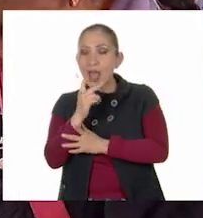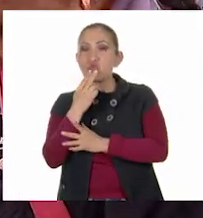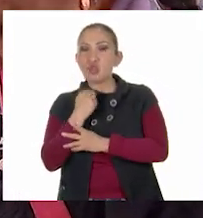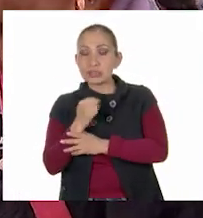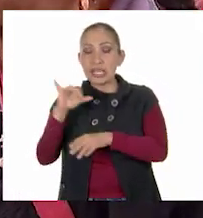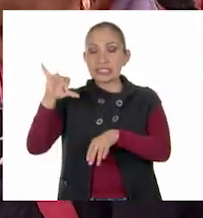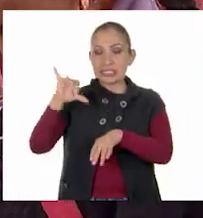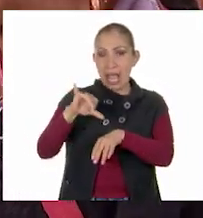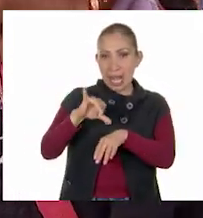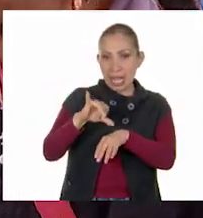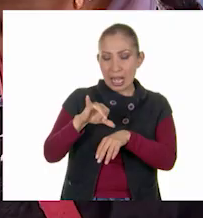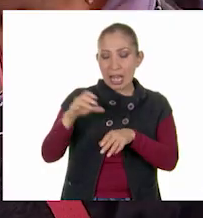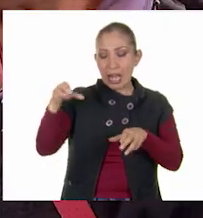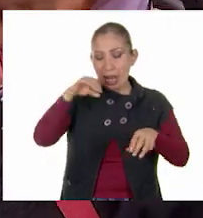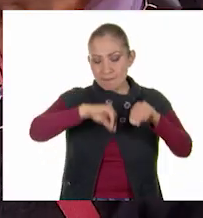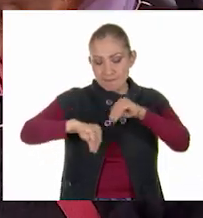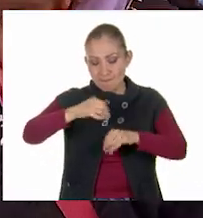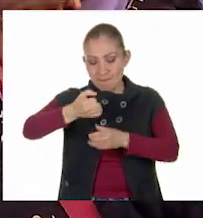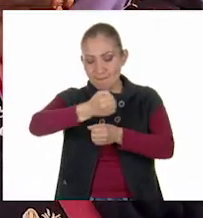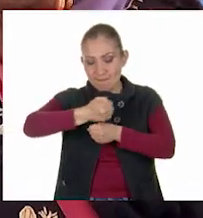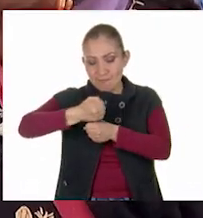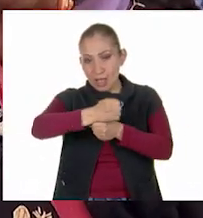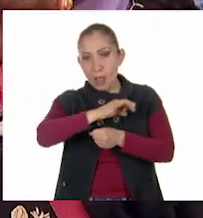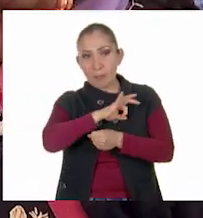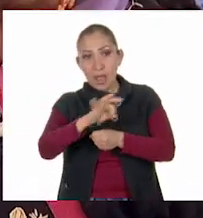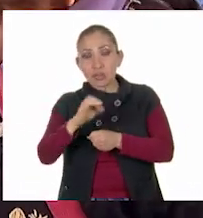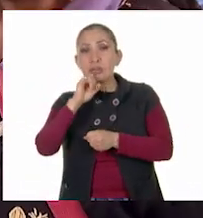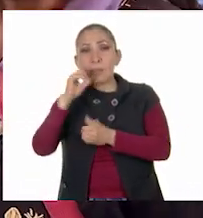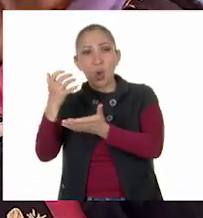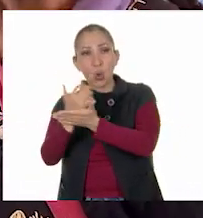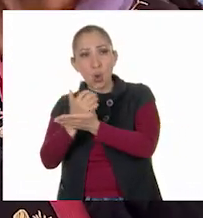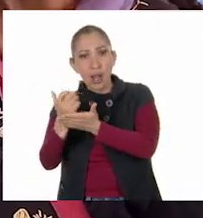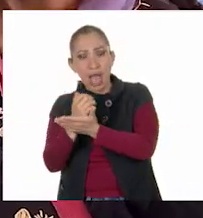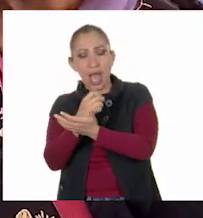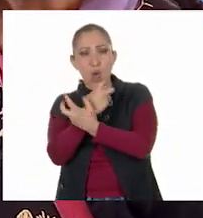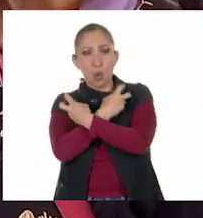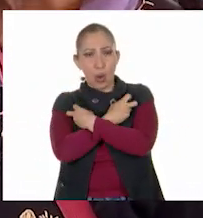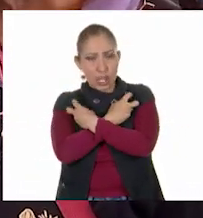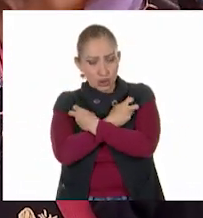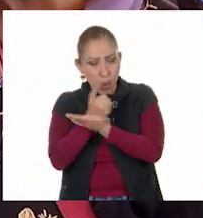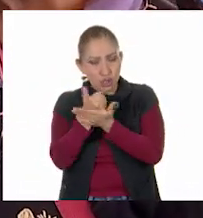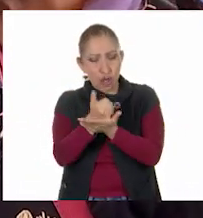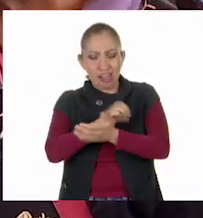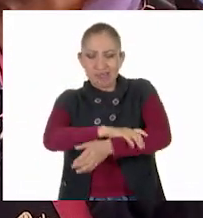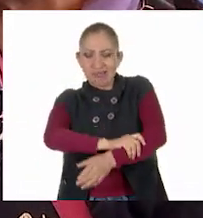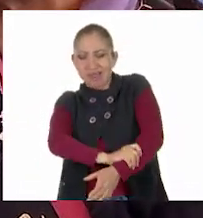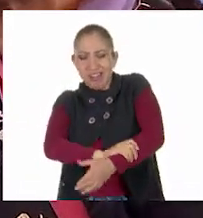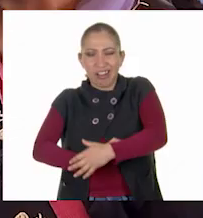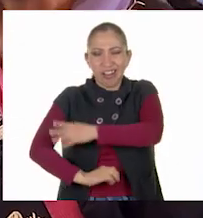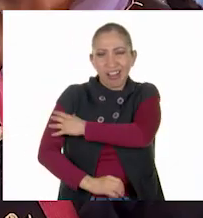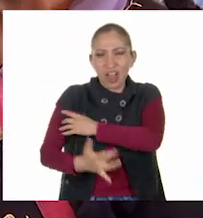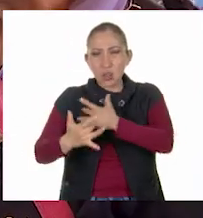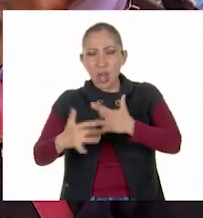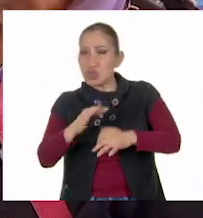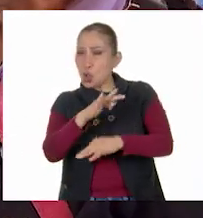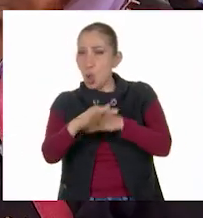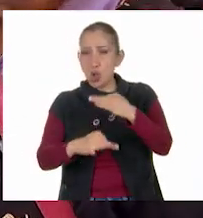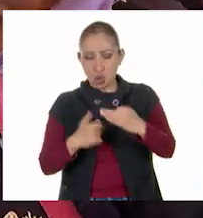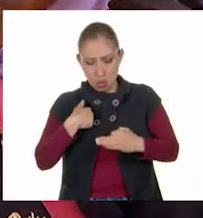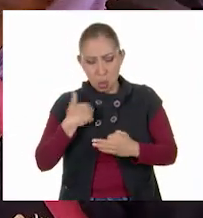sal. Y ya puedo curar también de huesos, de estirones, de todo